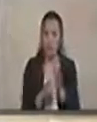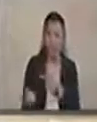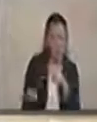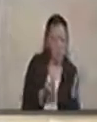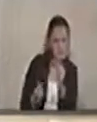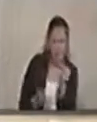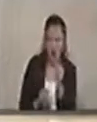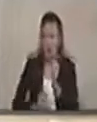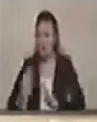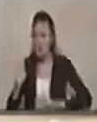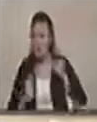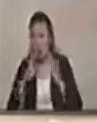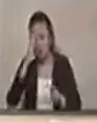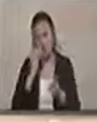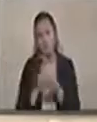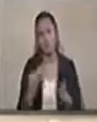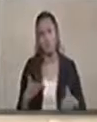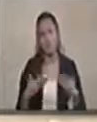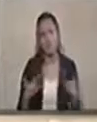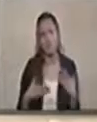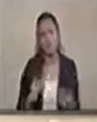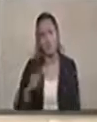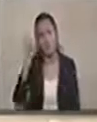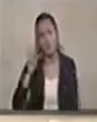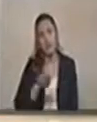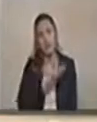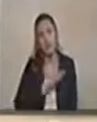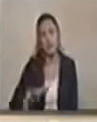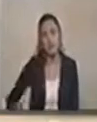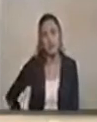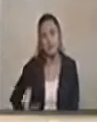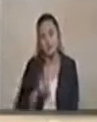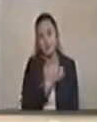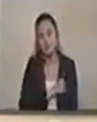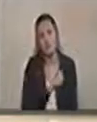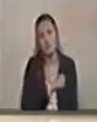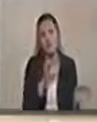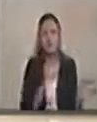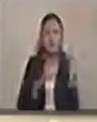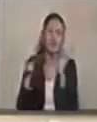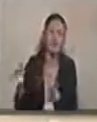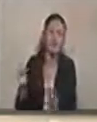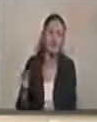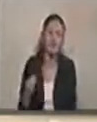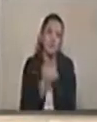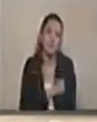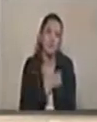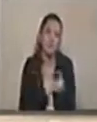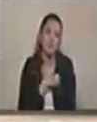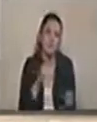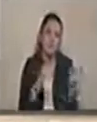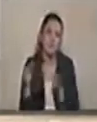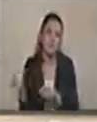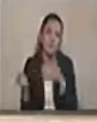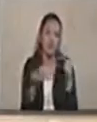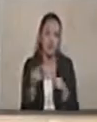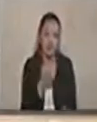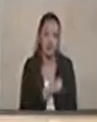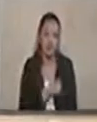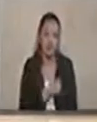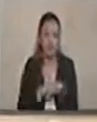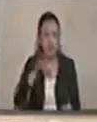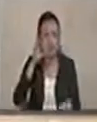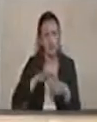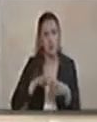eso, presidente, le quiero pedir que aplacemos la discusión, que aplacemos la votación de